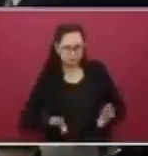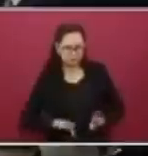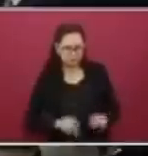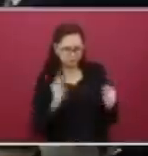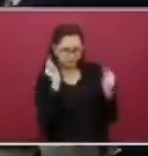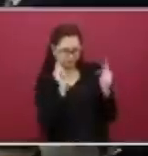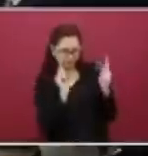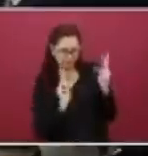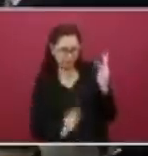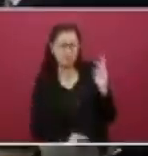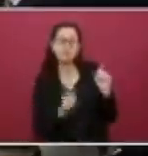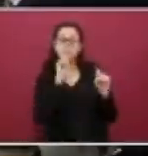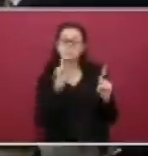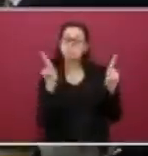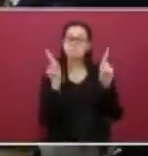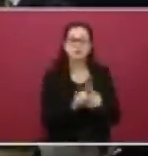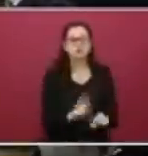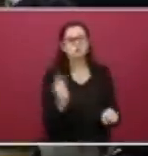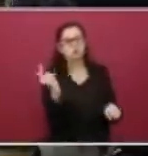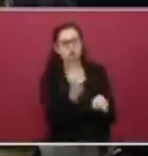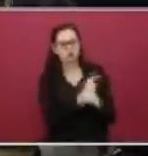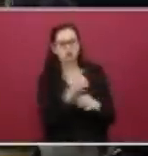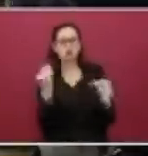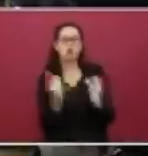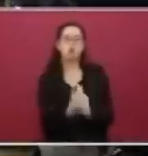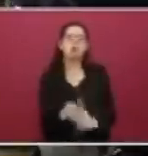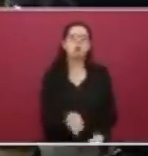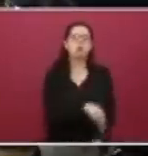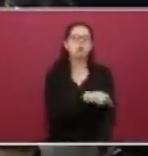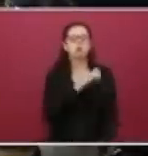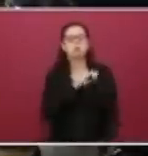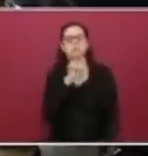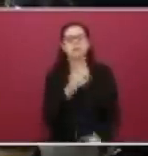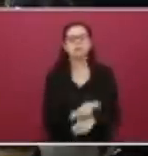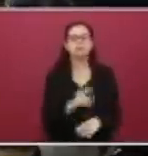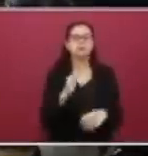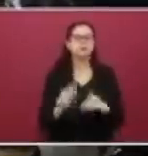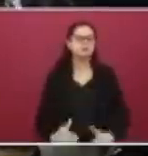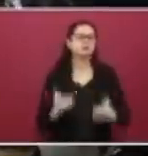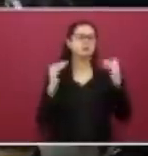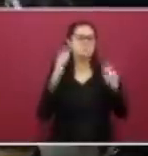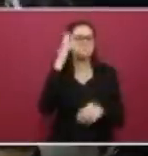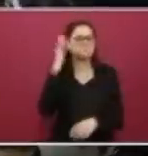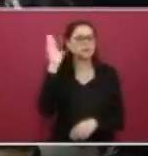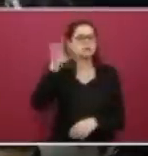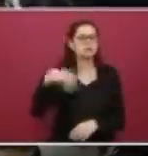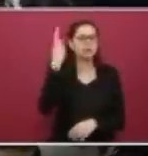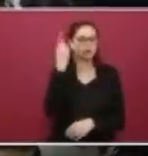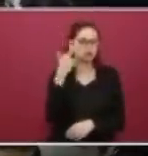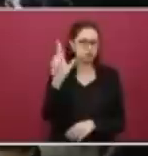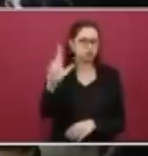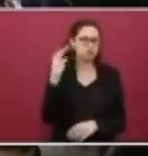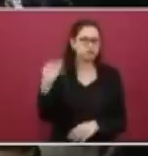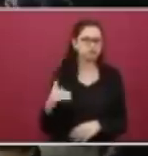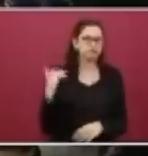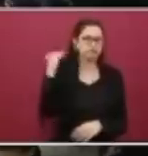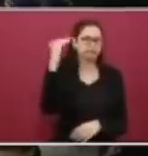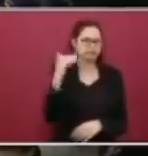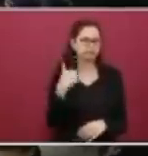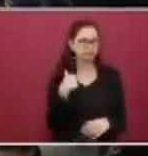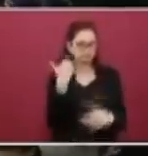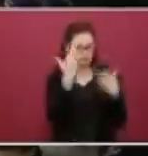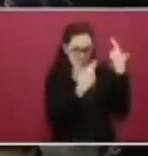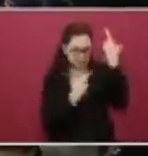su licenciatura diplomado especialidad maestrías y doctorados estas personas fueron